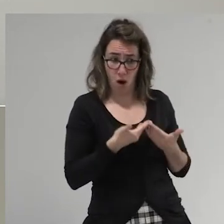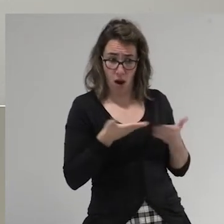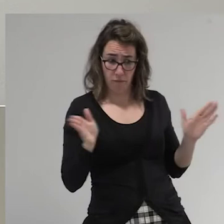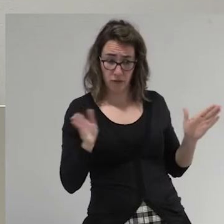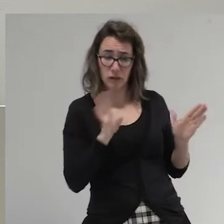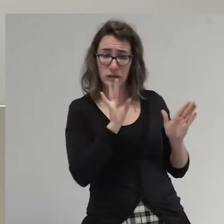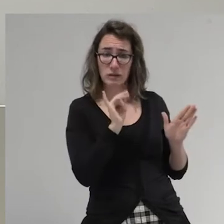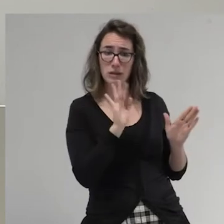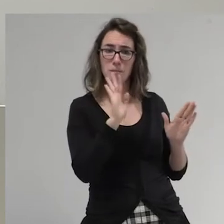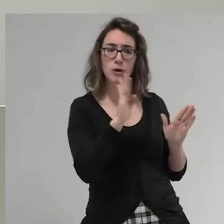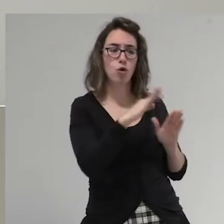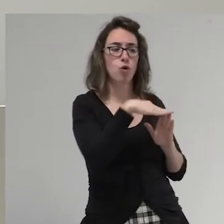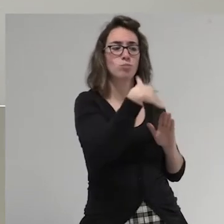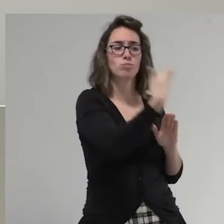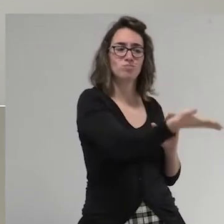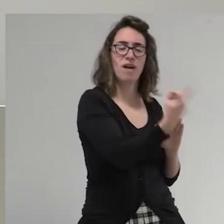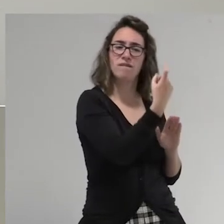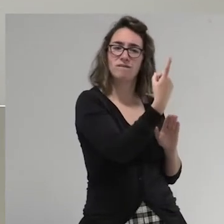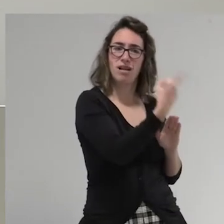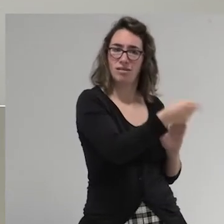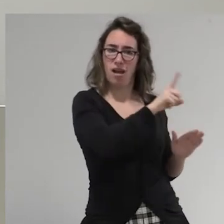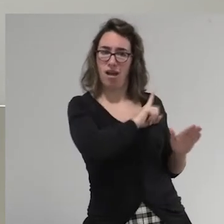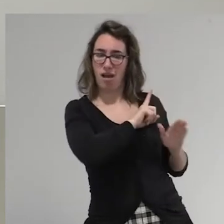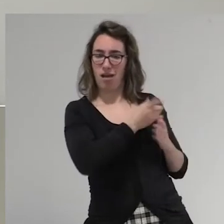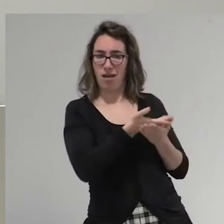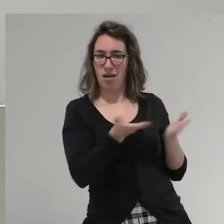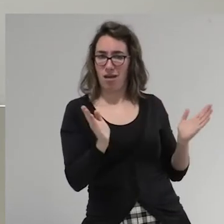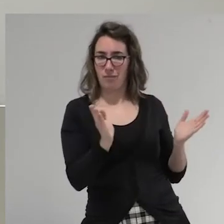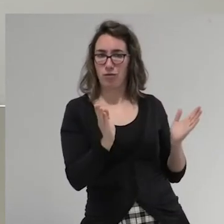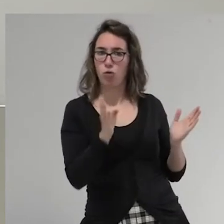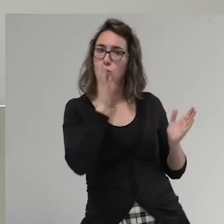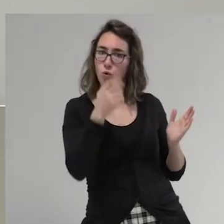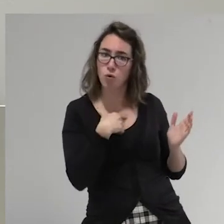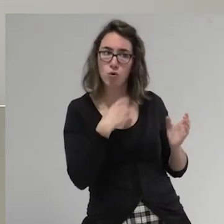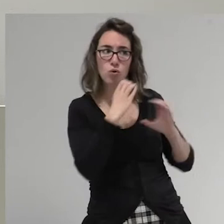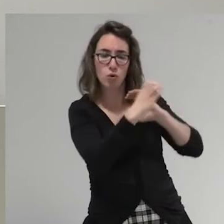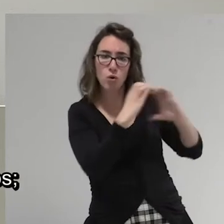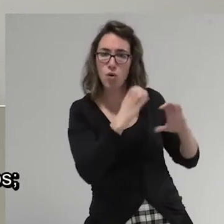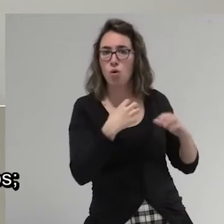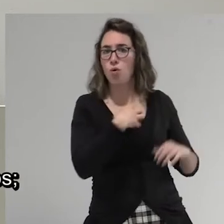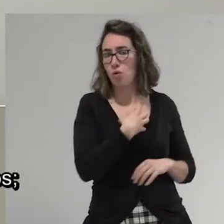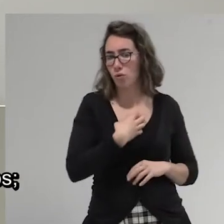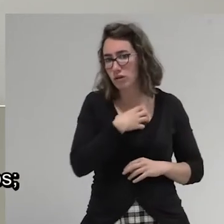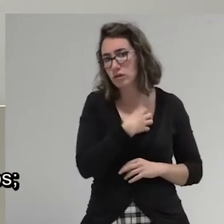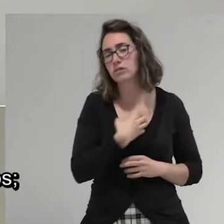por otro lado, no siento esta facilidad de comunicarme con ellos. En